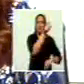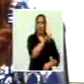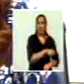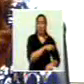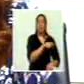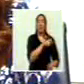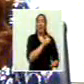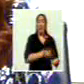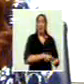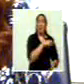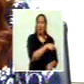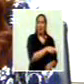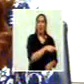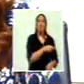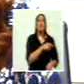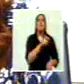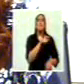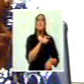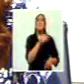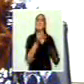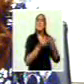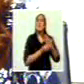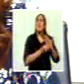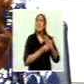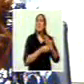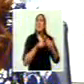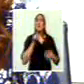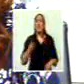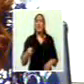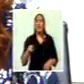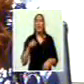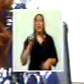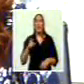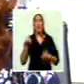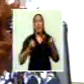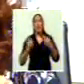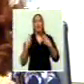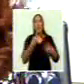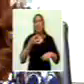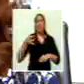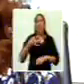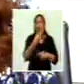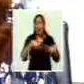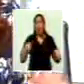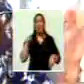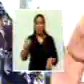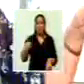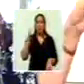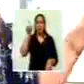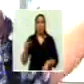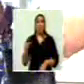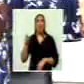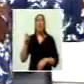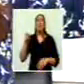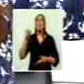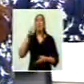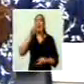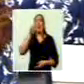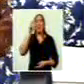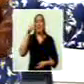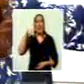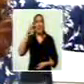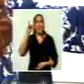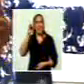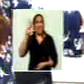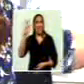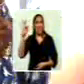convenio que firmamos con el Ministerio de Transportes que preside también el contador Florencio Randazzo para producir los vagones. Alguien que me alcance